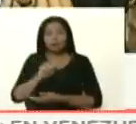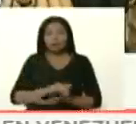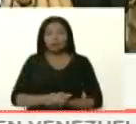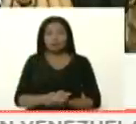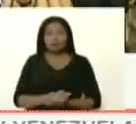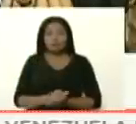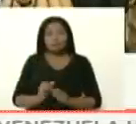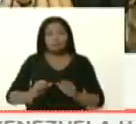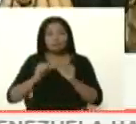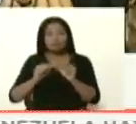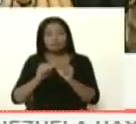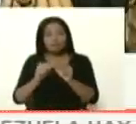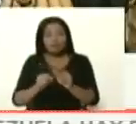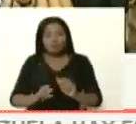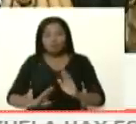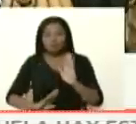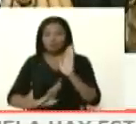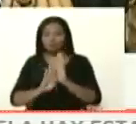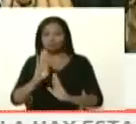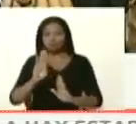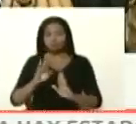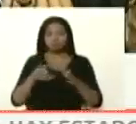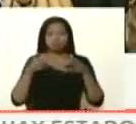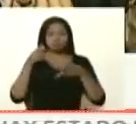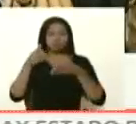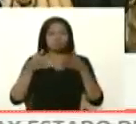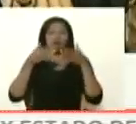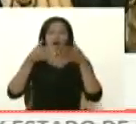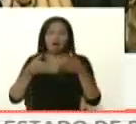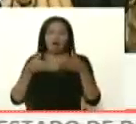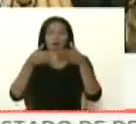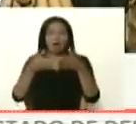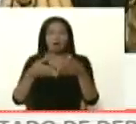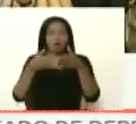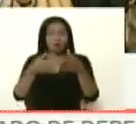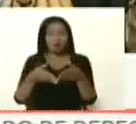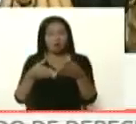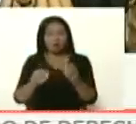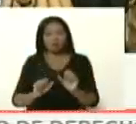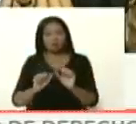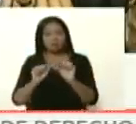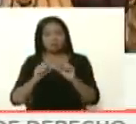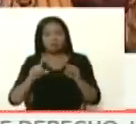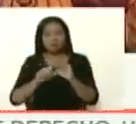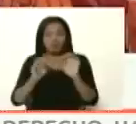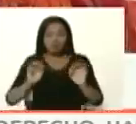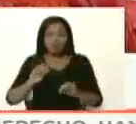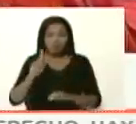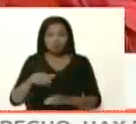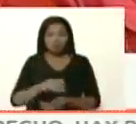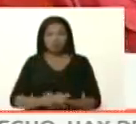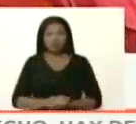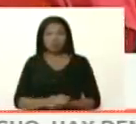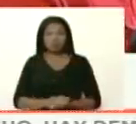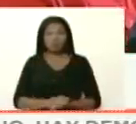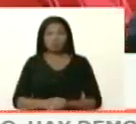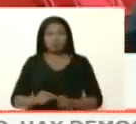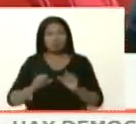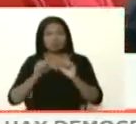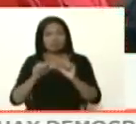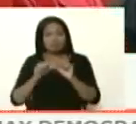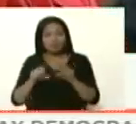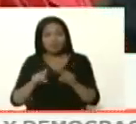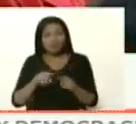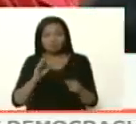Y sigamos avanzando a nivel naval, a nivel acuático, sigamos avanzando